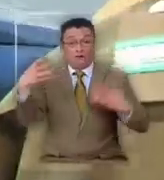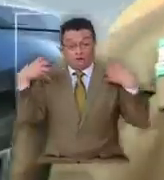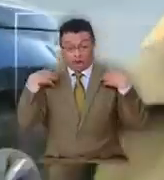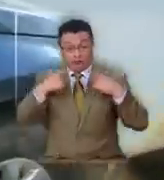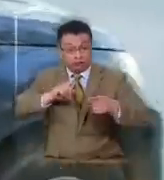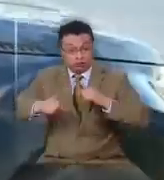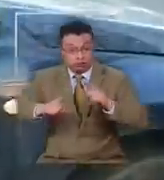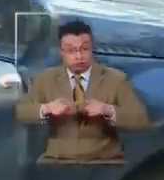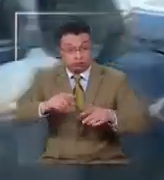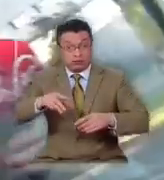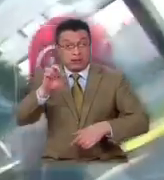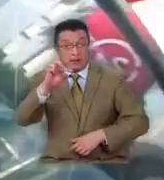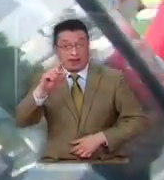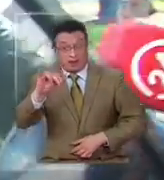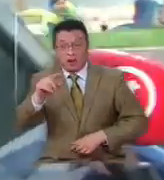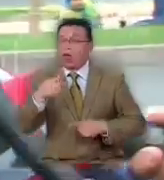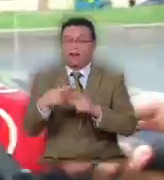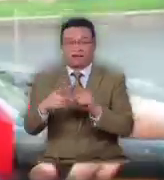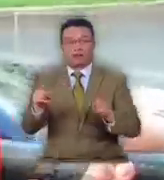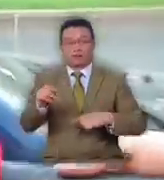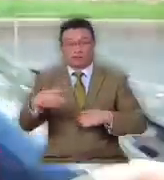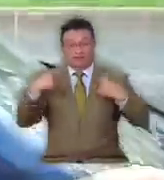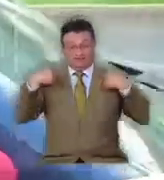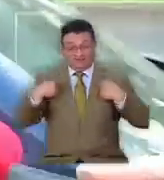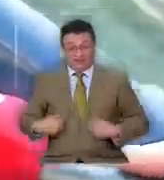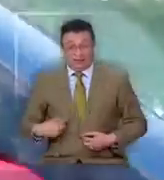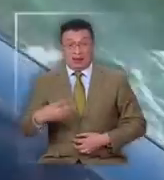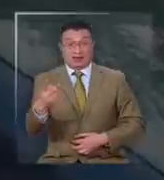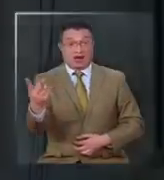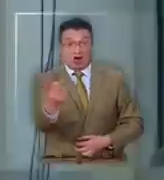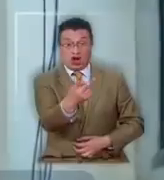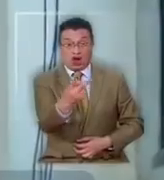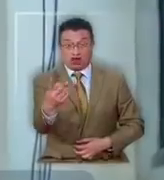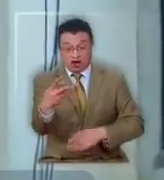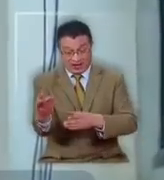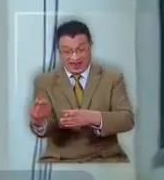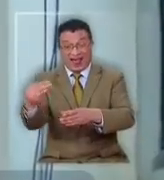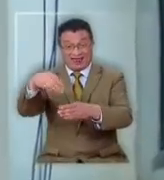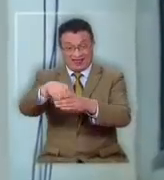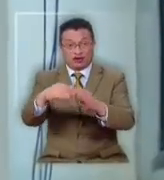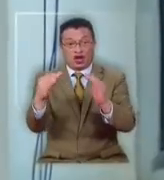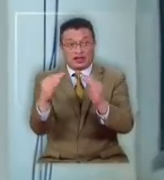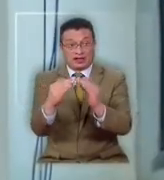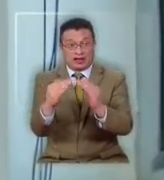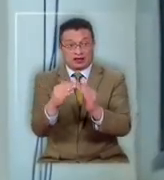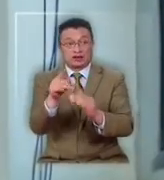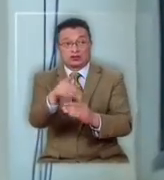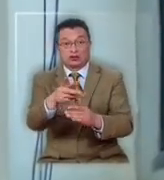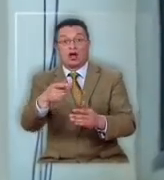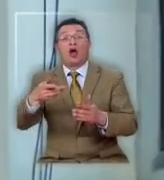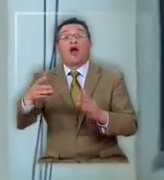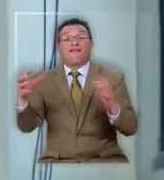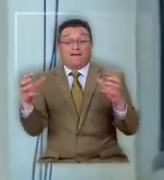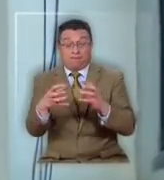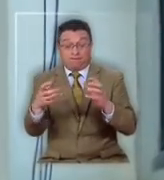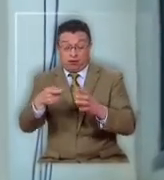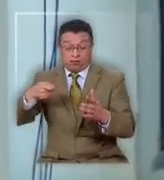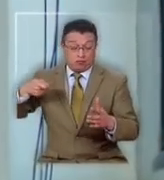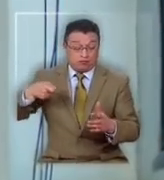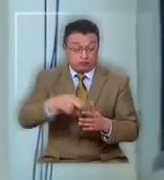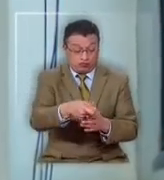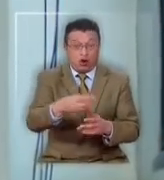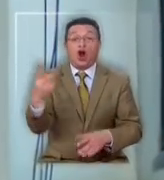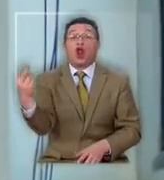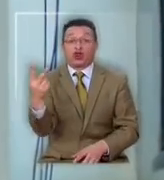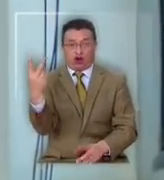cargo de la investigación. Físicamente ambos están al interior del domicilio al momento de que se ejecuta la acción violenta que le provoca la